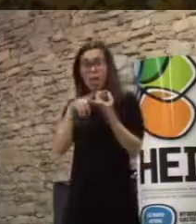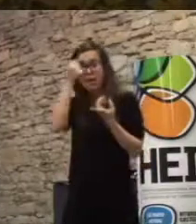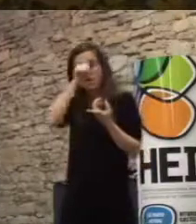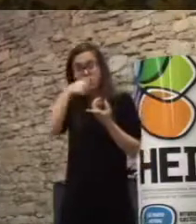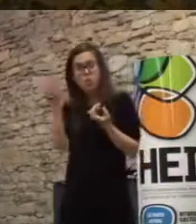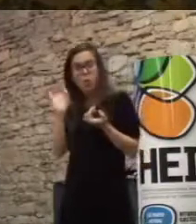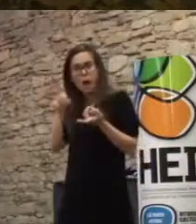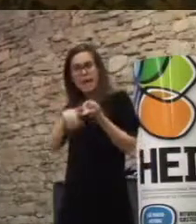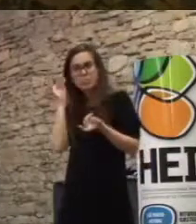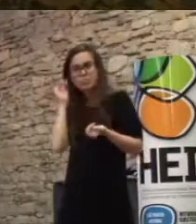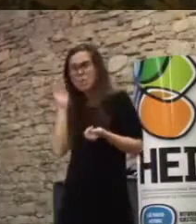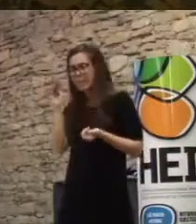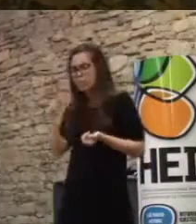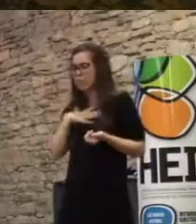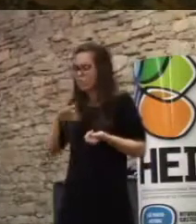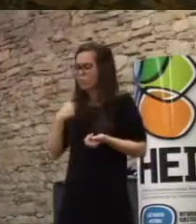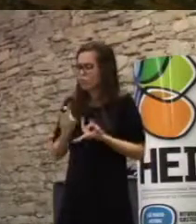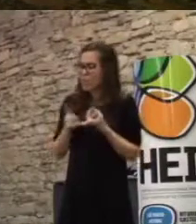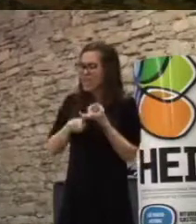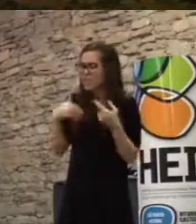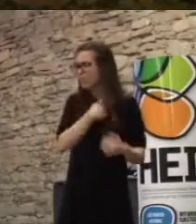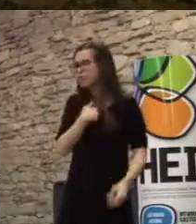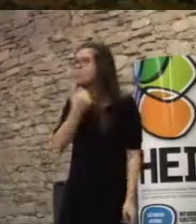hoy como soy yo como cónyuge para ti